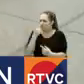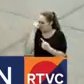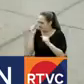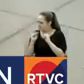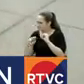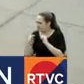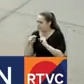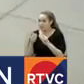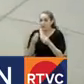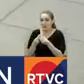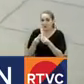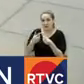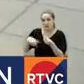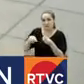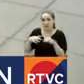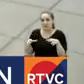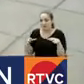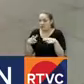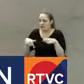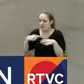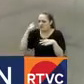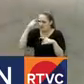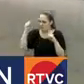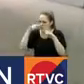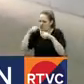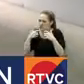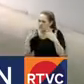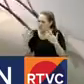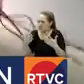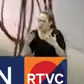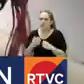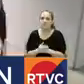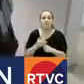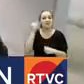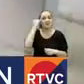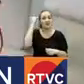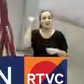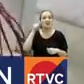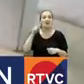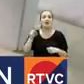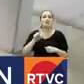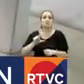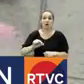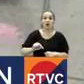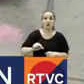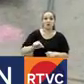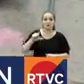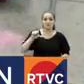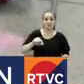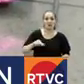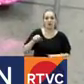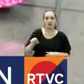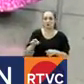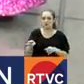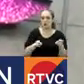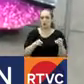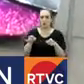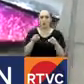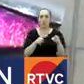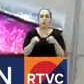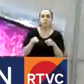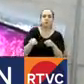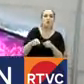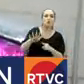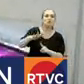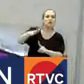quisimos generar una idea para ayudar a esta problemática. El ingenioso invento realizado con elementos de bajo costo funciona como detector al nitrato de amonio, uno